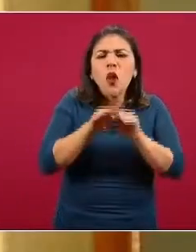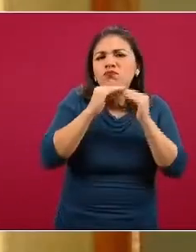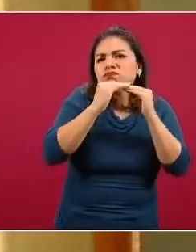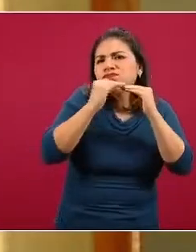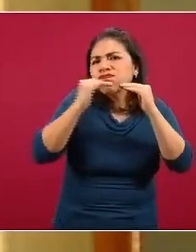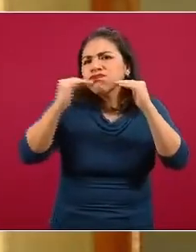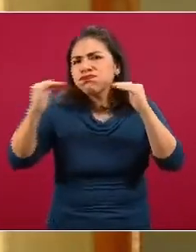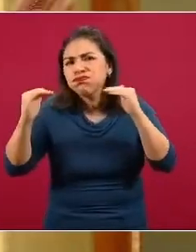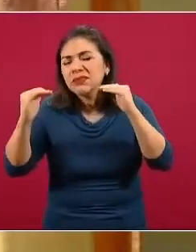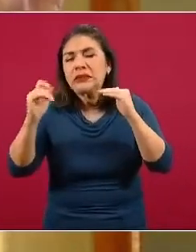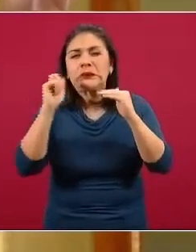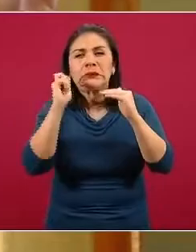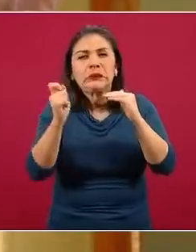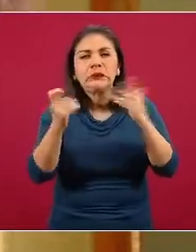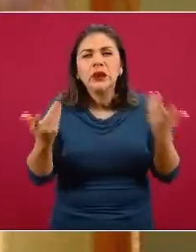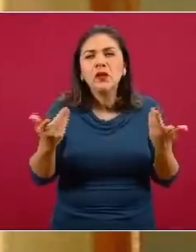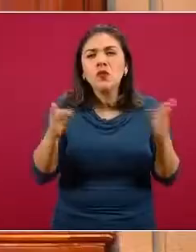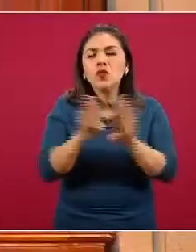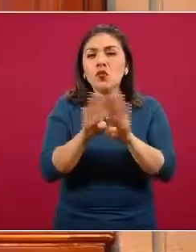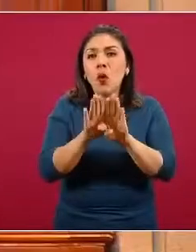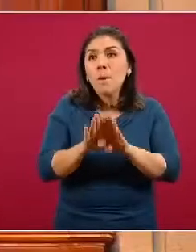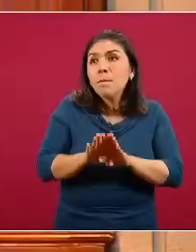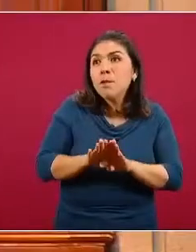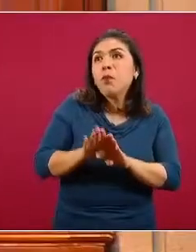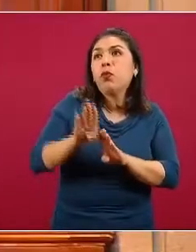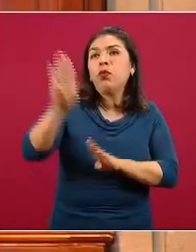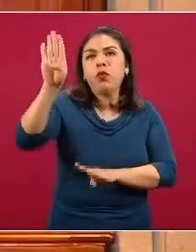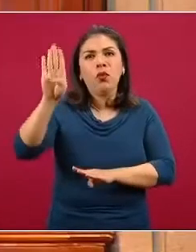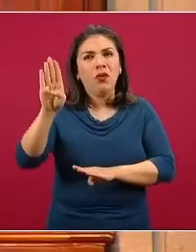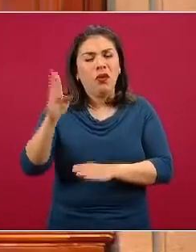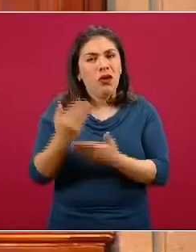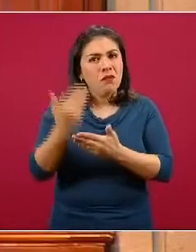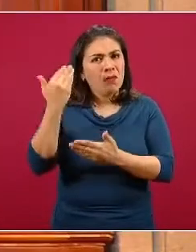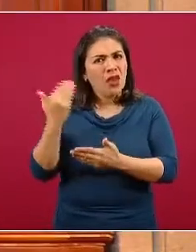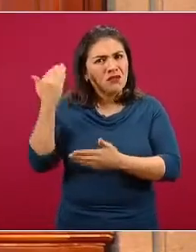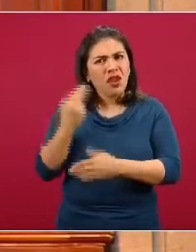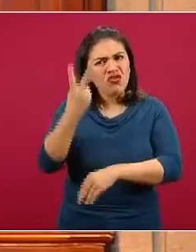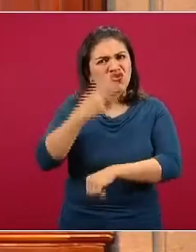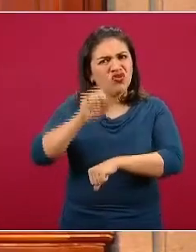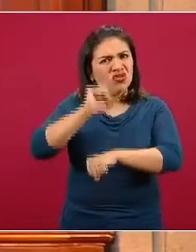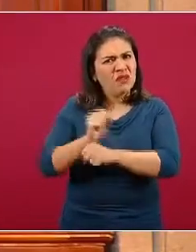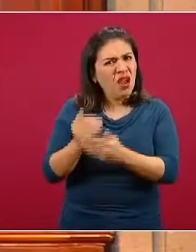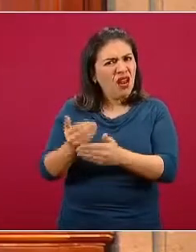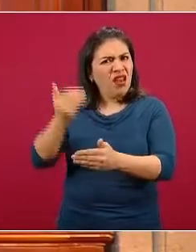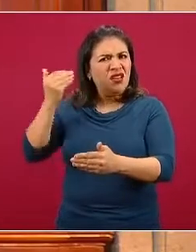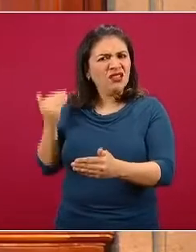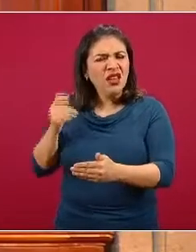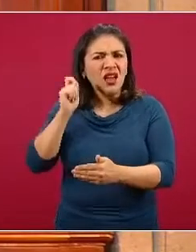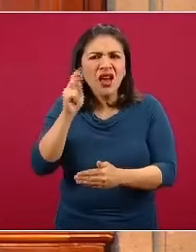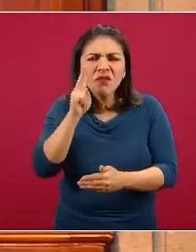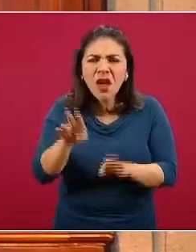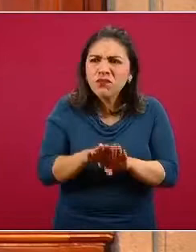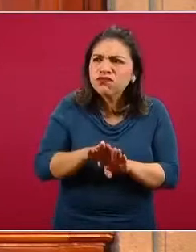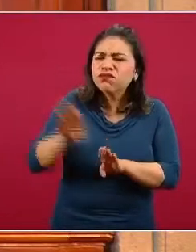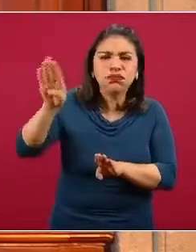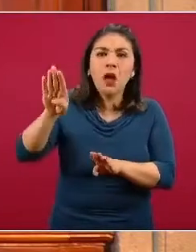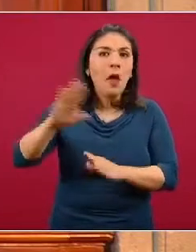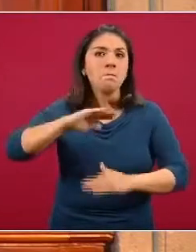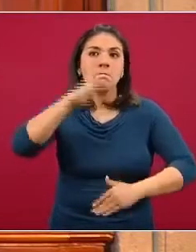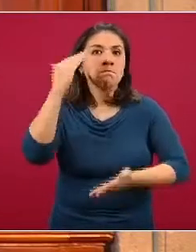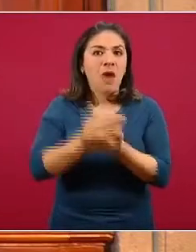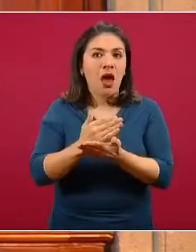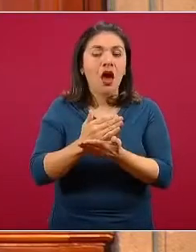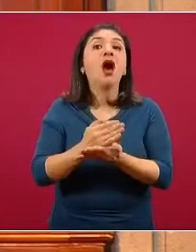decir, el comportamiento ascendente de semanas previas o de las 2 semanas previas a estas se detuvo,